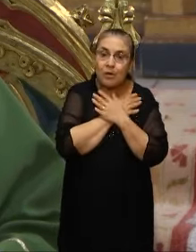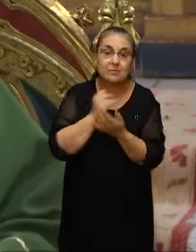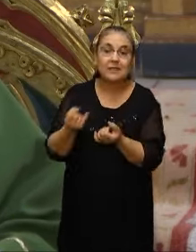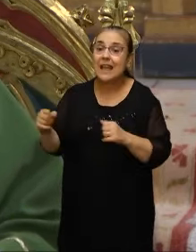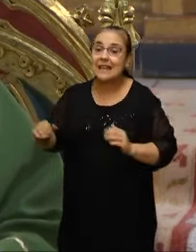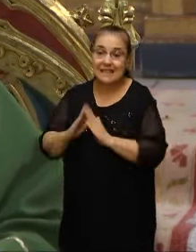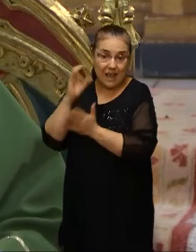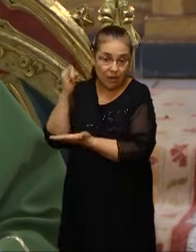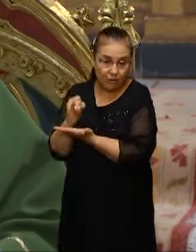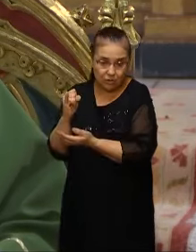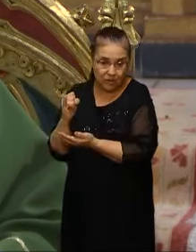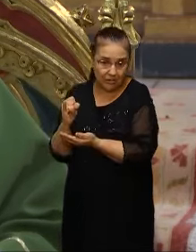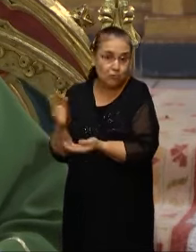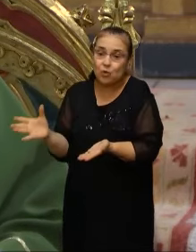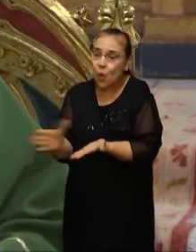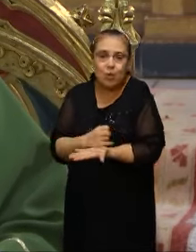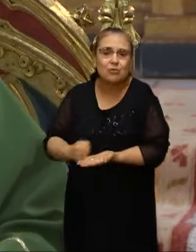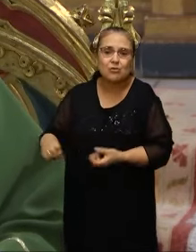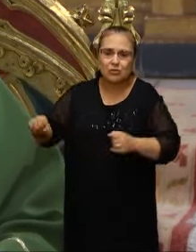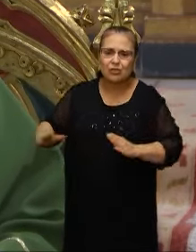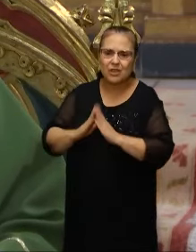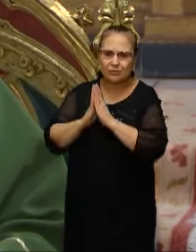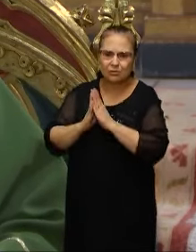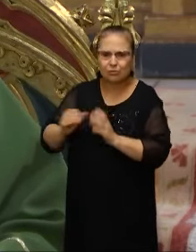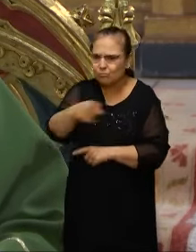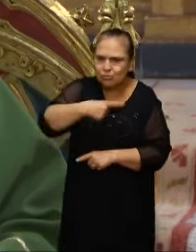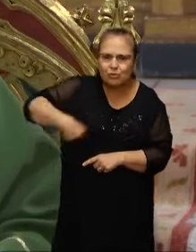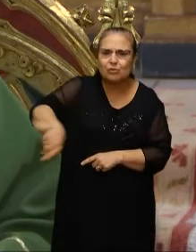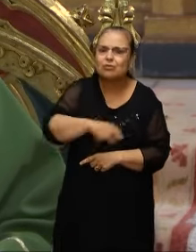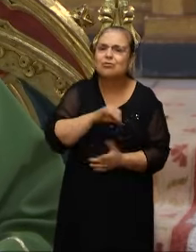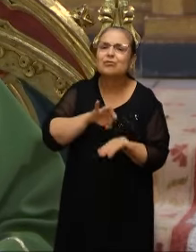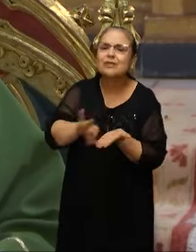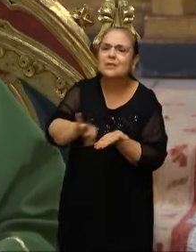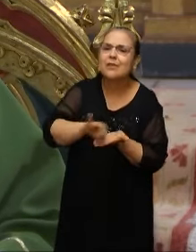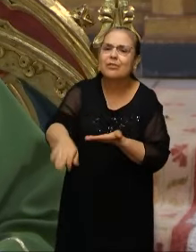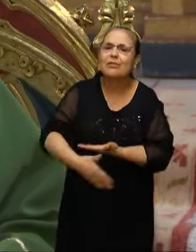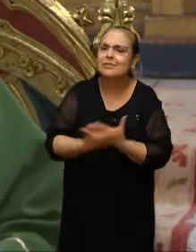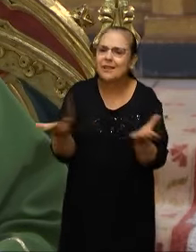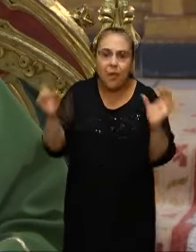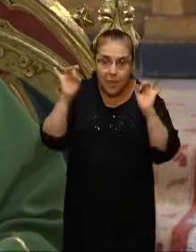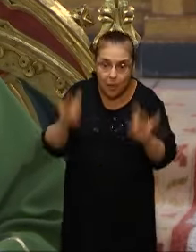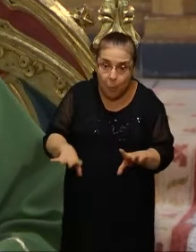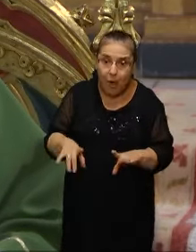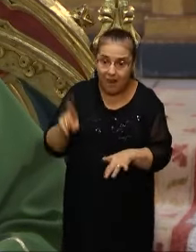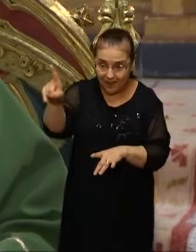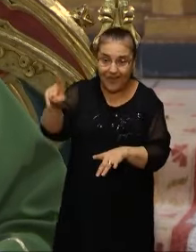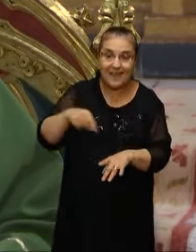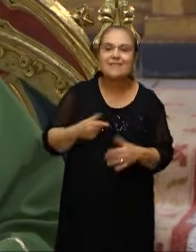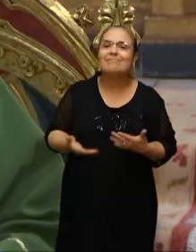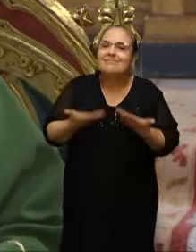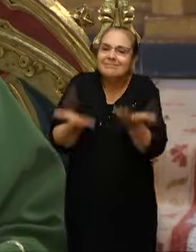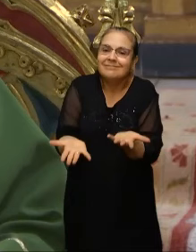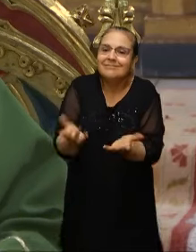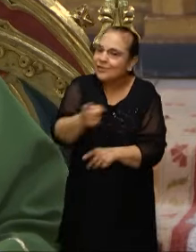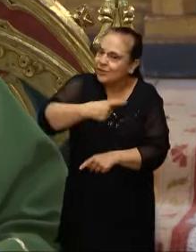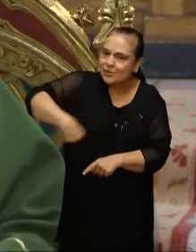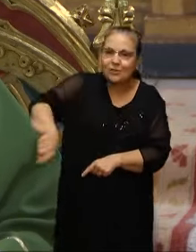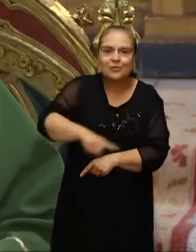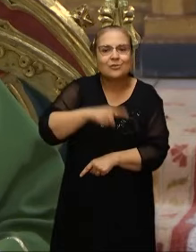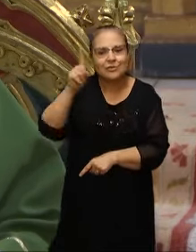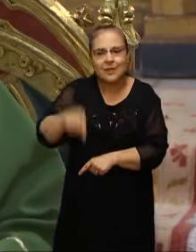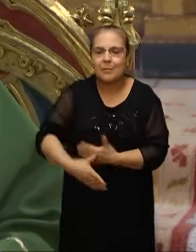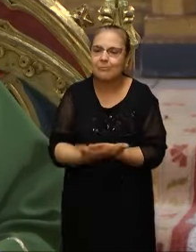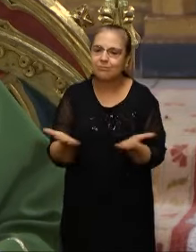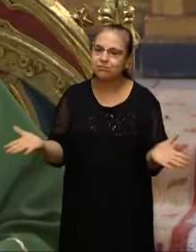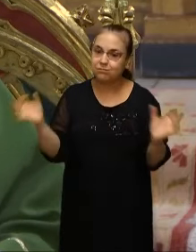cada uno de los santos que nosotros vivamos con ese servicio y entrega a Dios como él se entrega por nosotros Nosotros también desde él hacia los